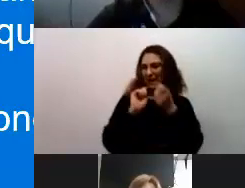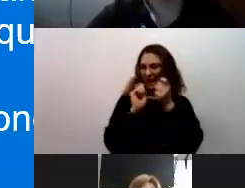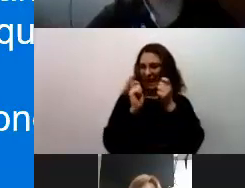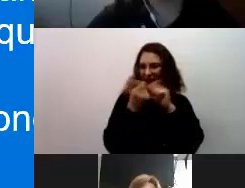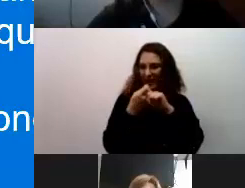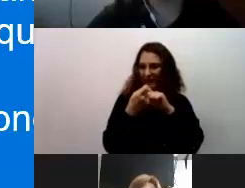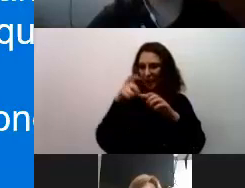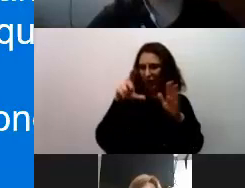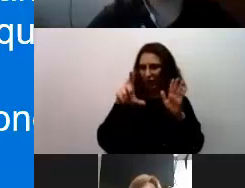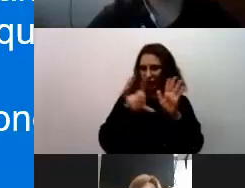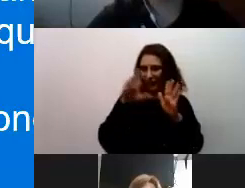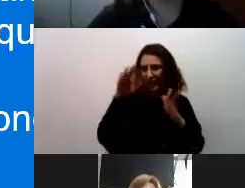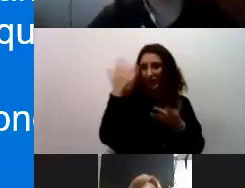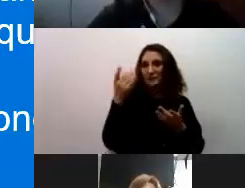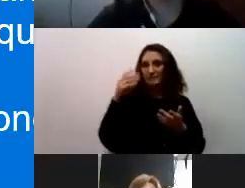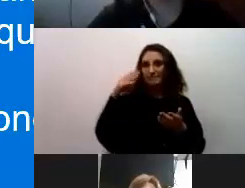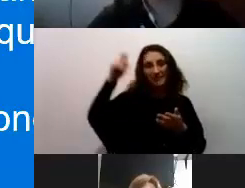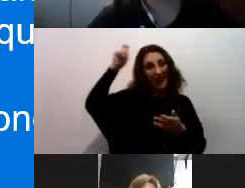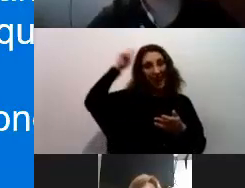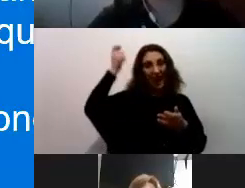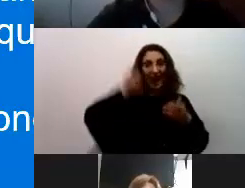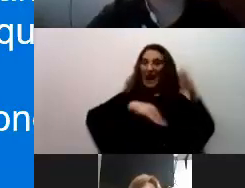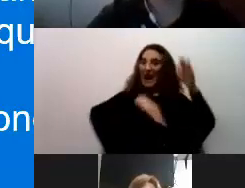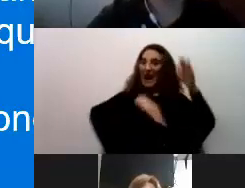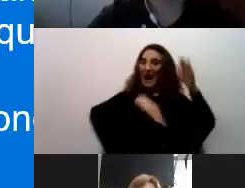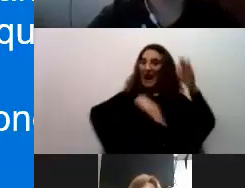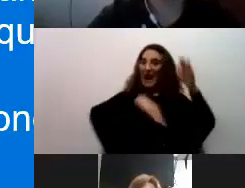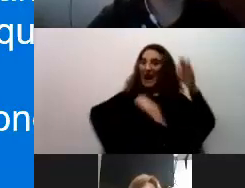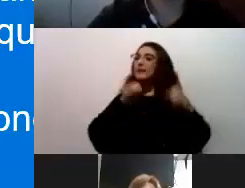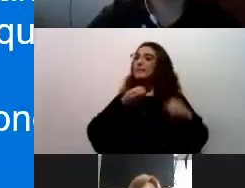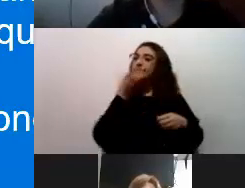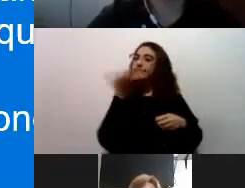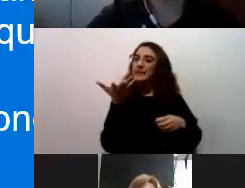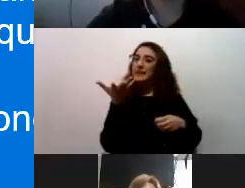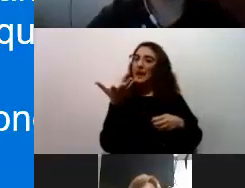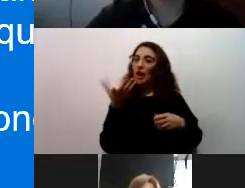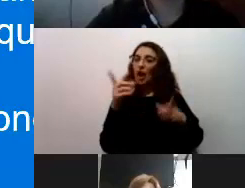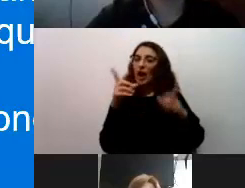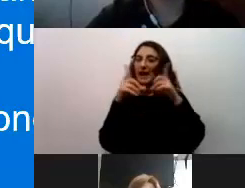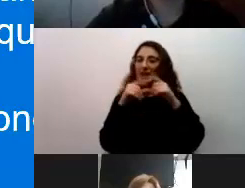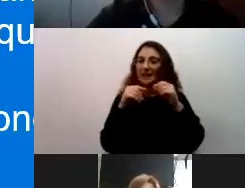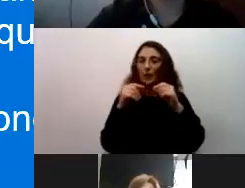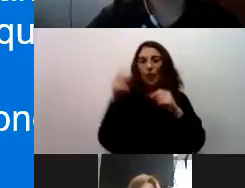declaró que no vulnera el principio establecido en el artículo 99, inciso 2 de la